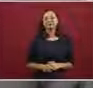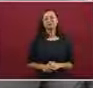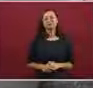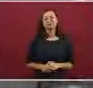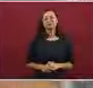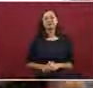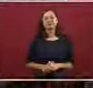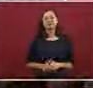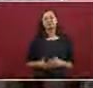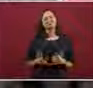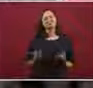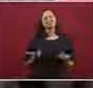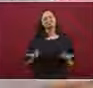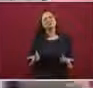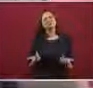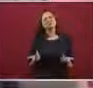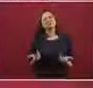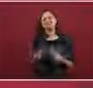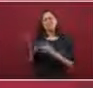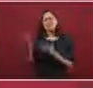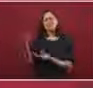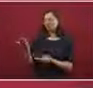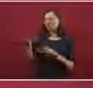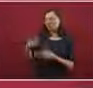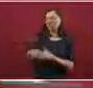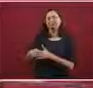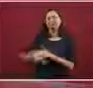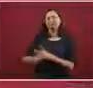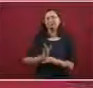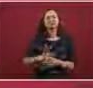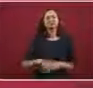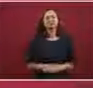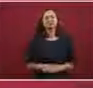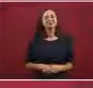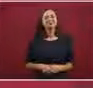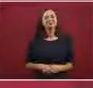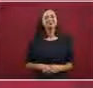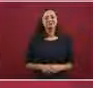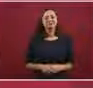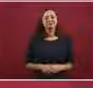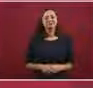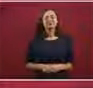Y entonces se desechó, pero yo hasta